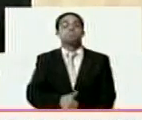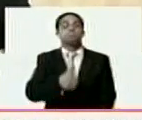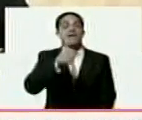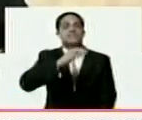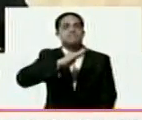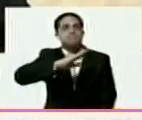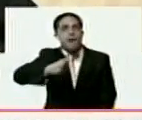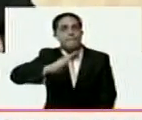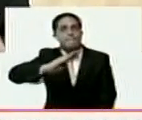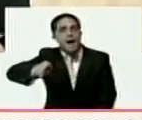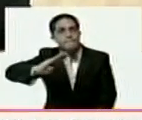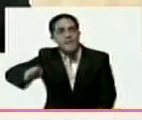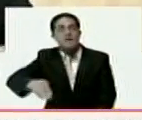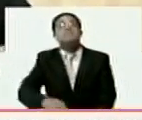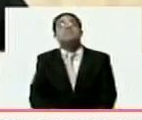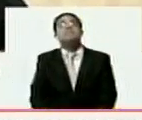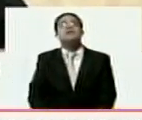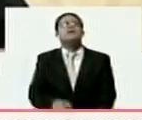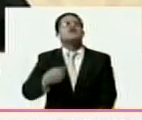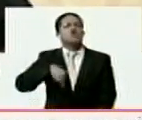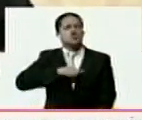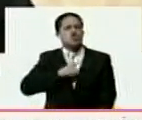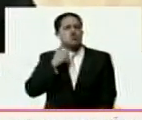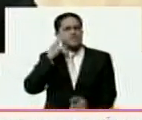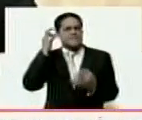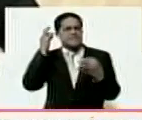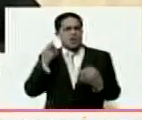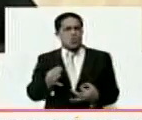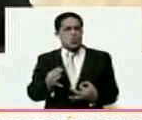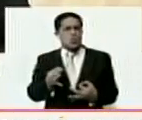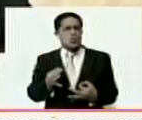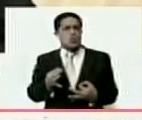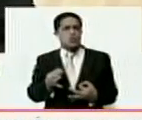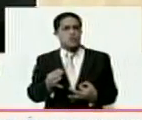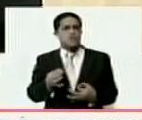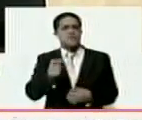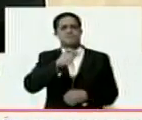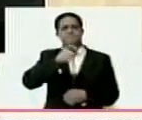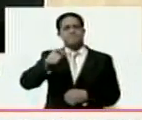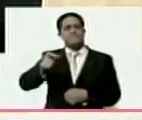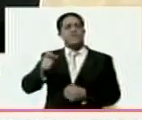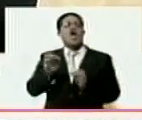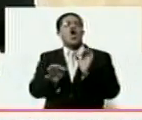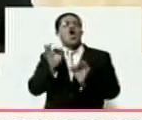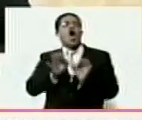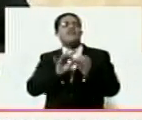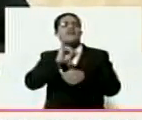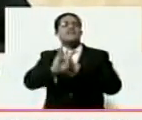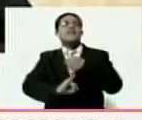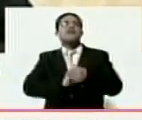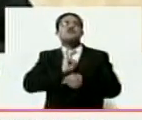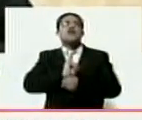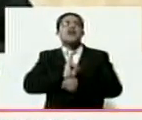unilaterales. Nosotros estamos seguros que cuando los jueces de la Corte Penal Internacional